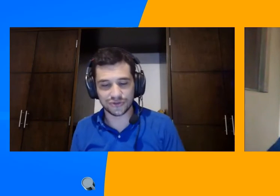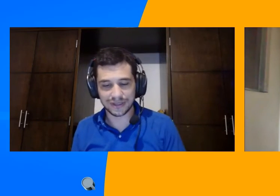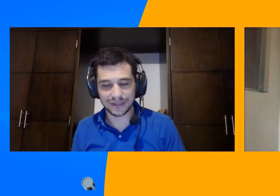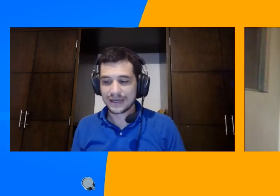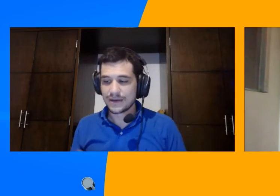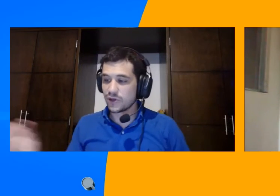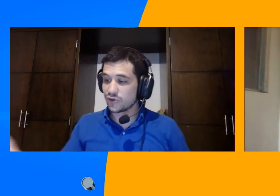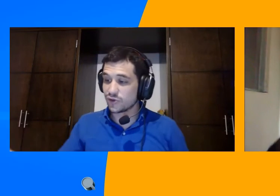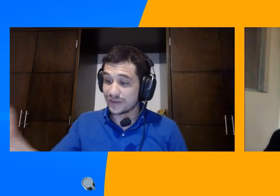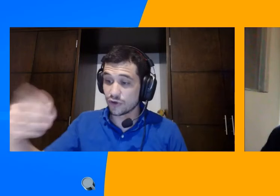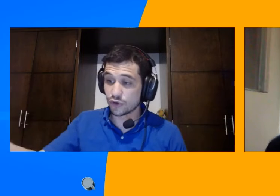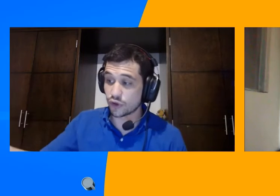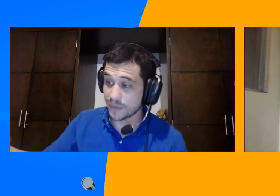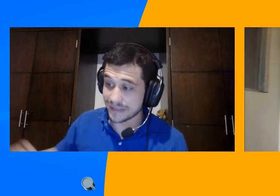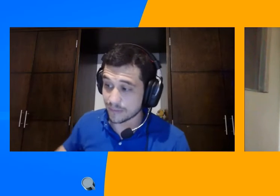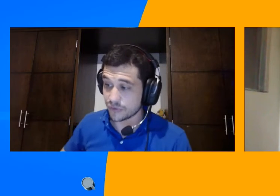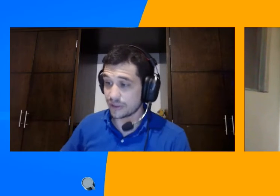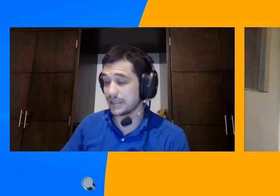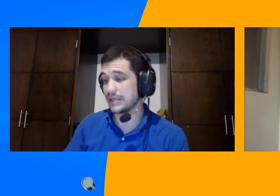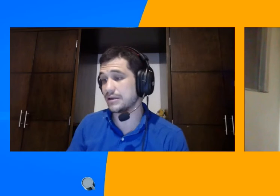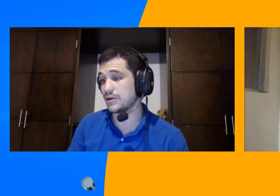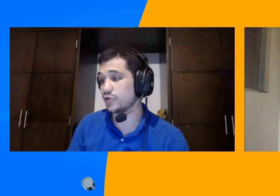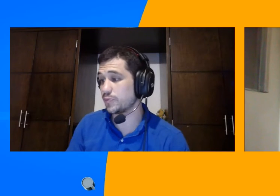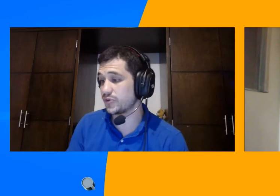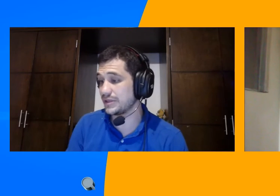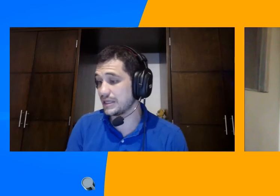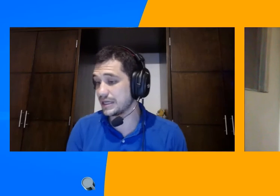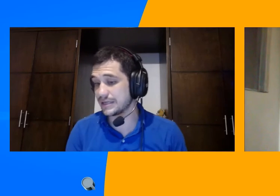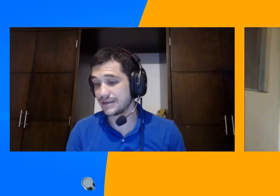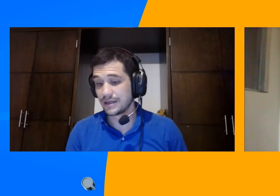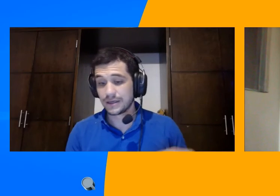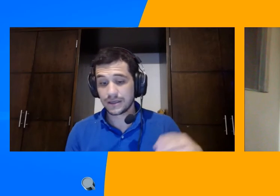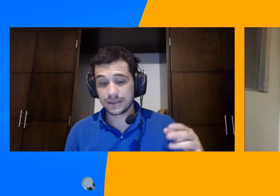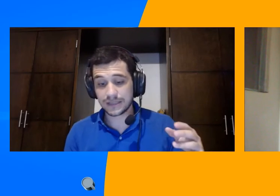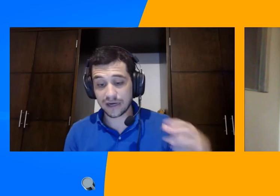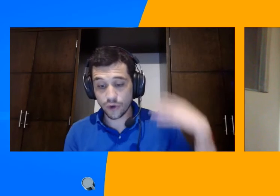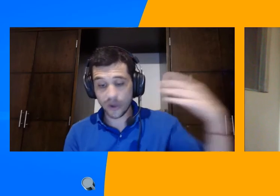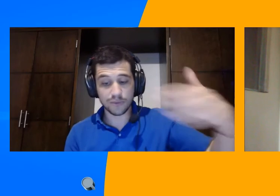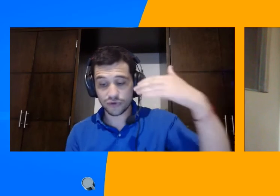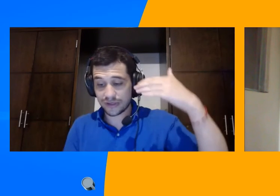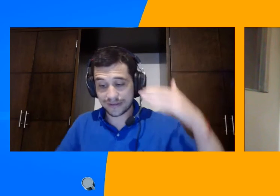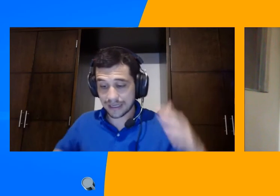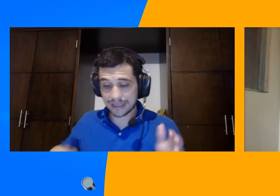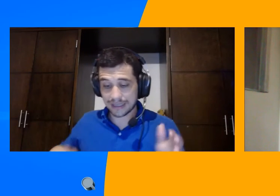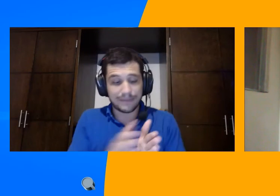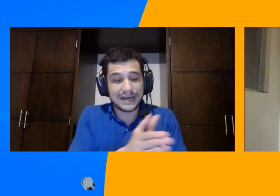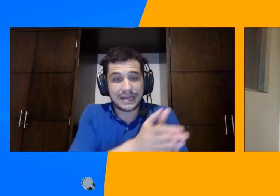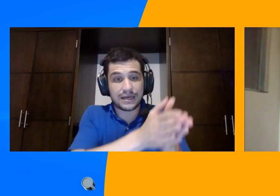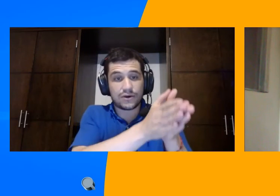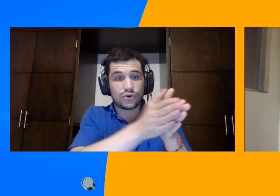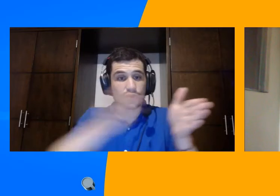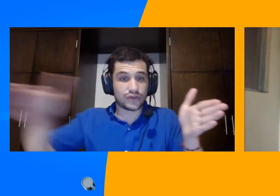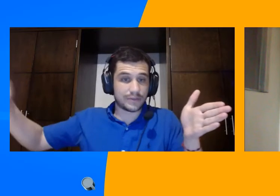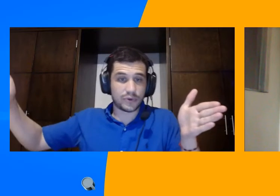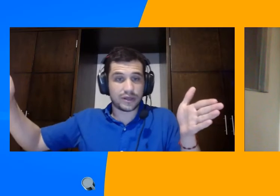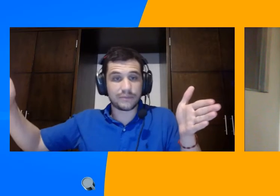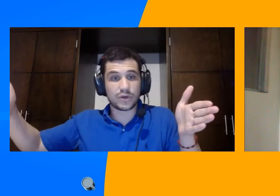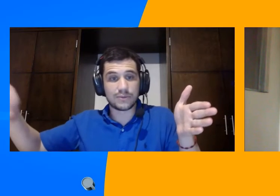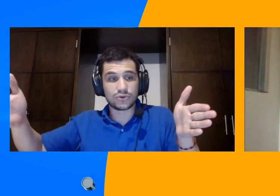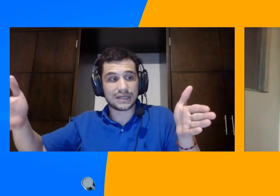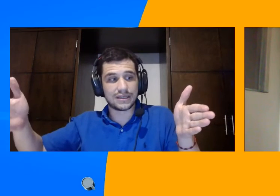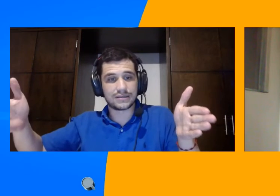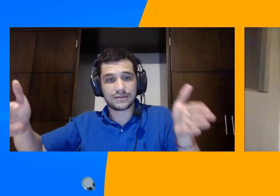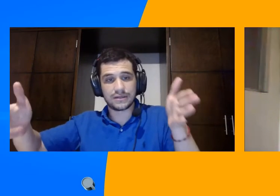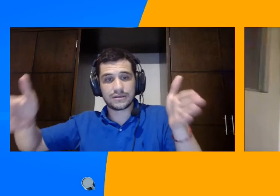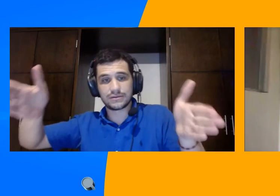de nosotros. Pero entonces si nosotros pensamos en los grupos indígenas, ya no vemos esta manera de conocer, por ejemplo,